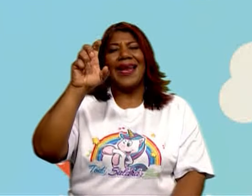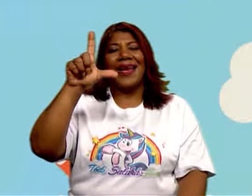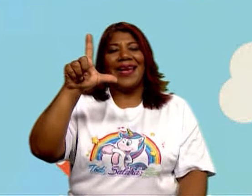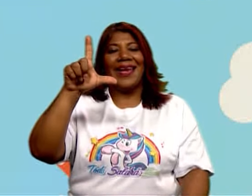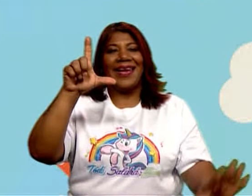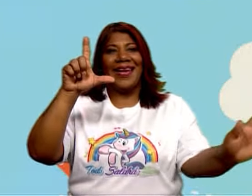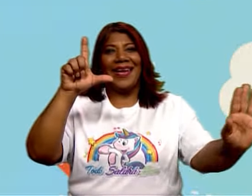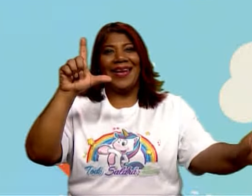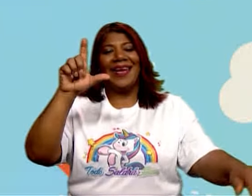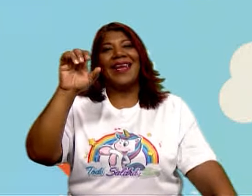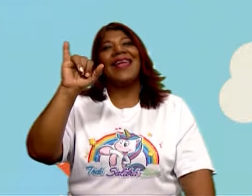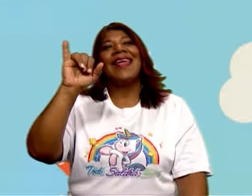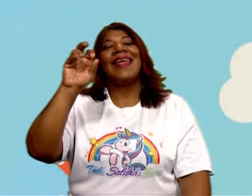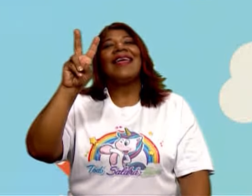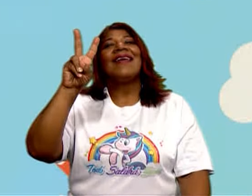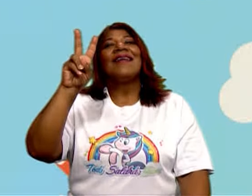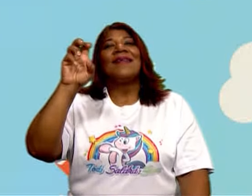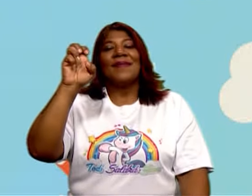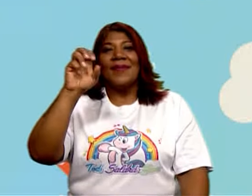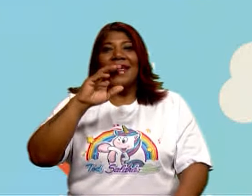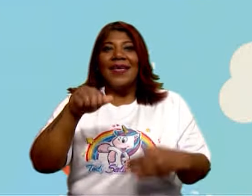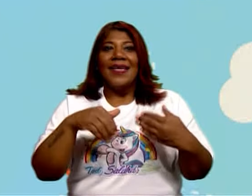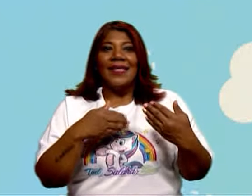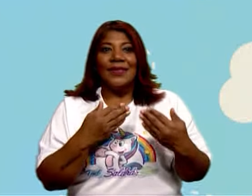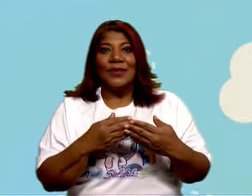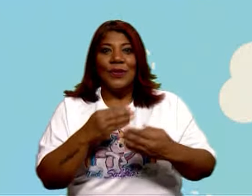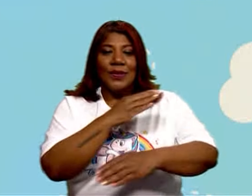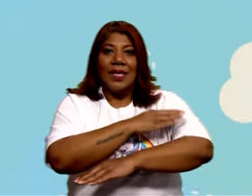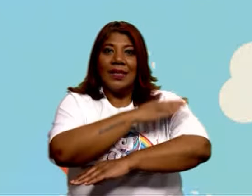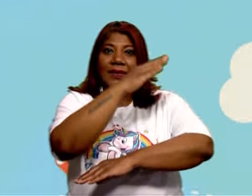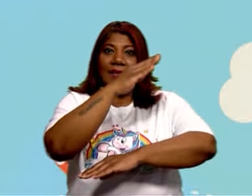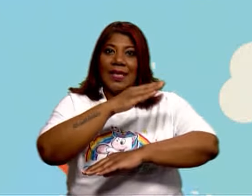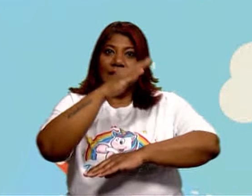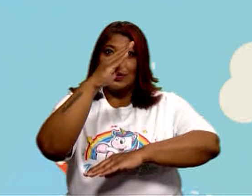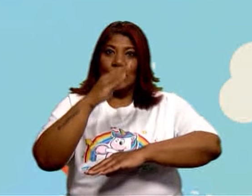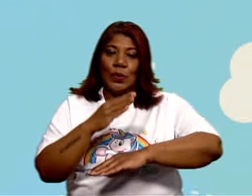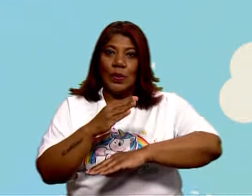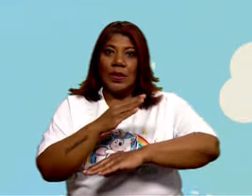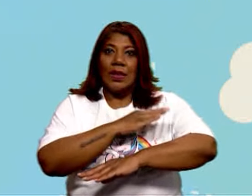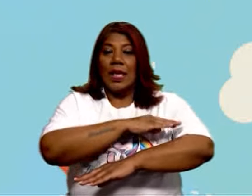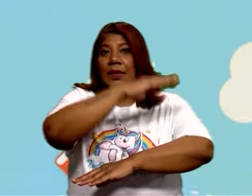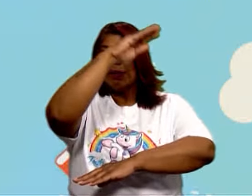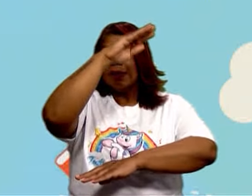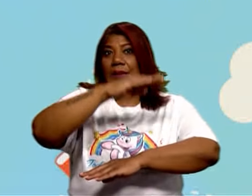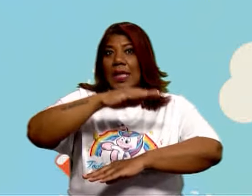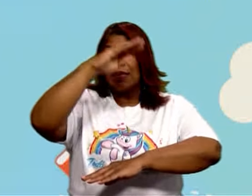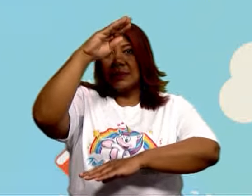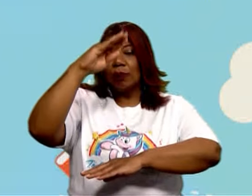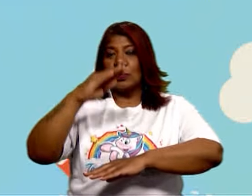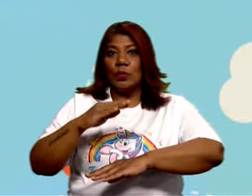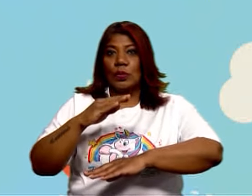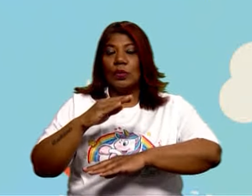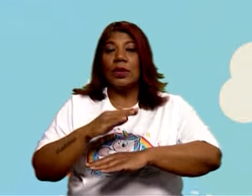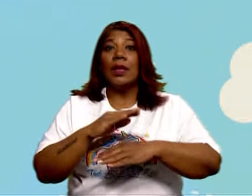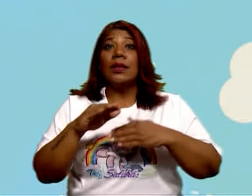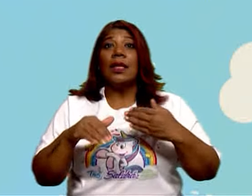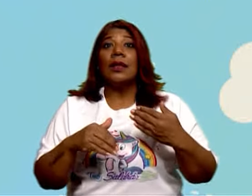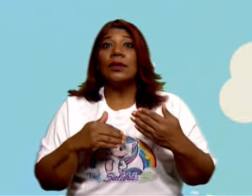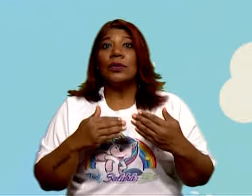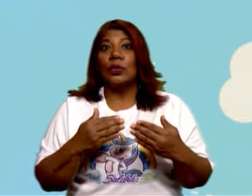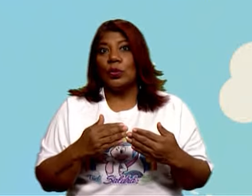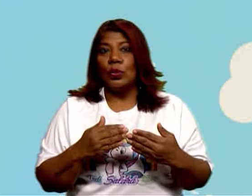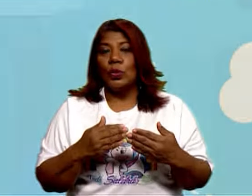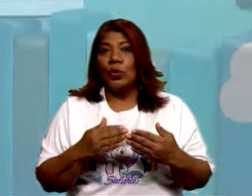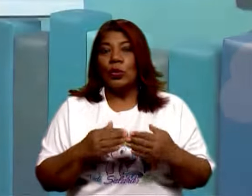los principales las llanuras, las colinas, los cerros, las montañas, las cordilleras, las depresiones,